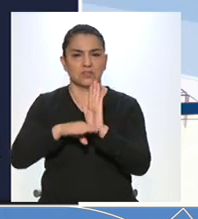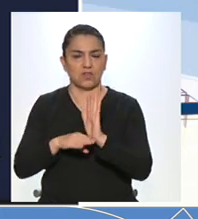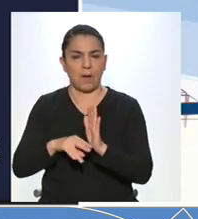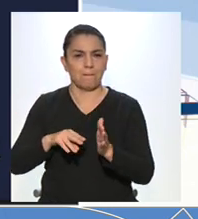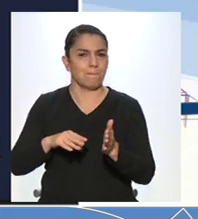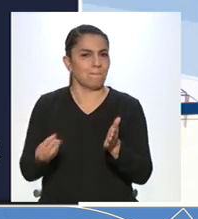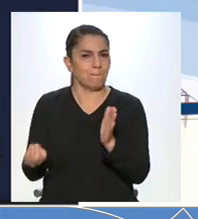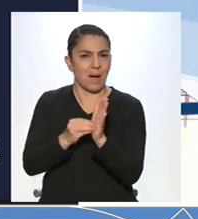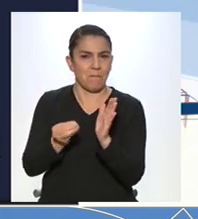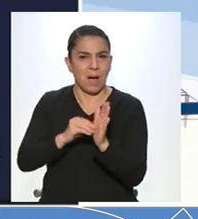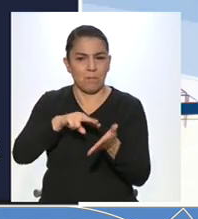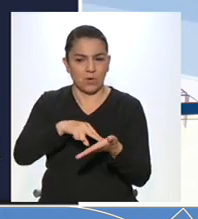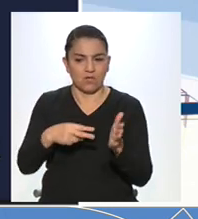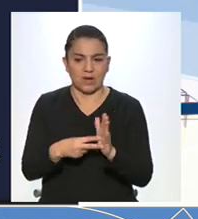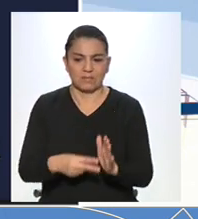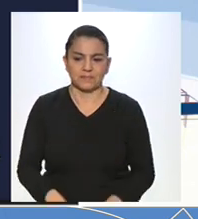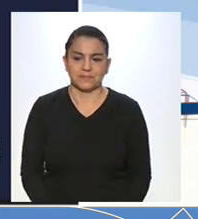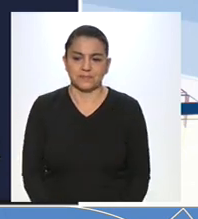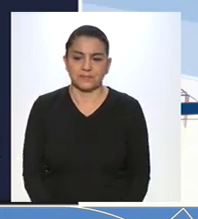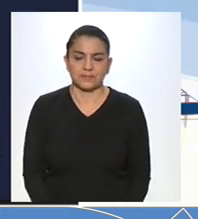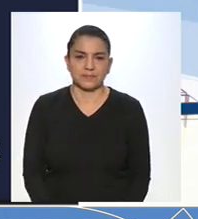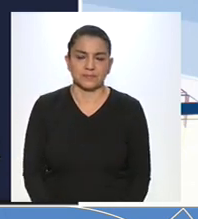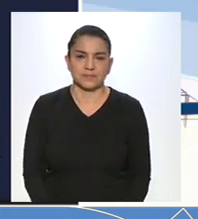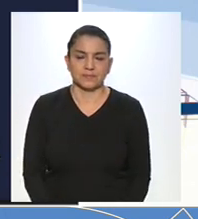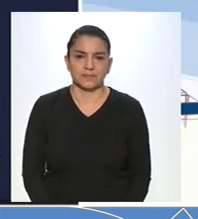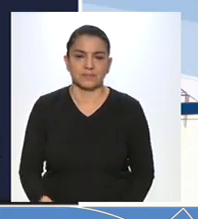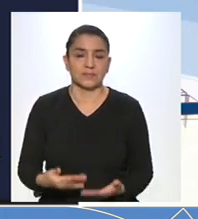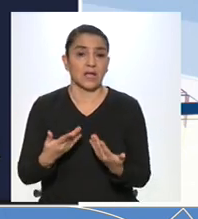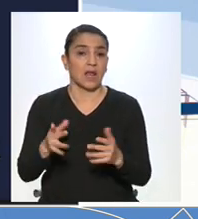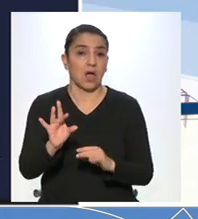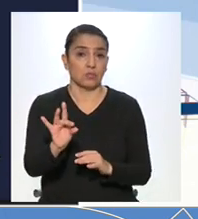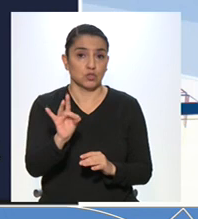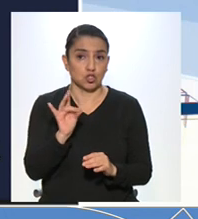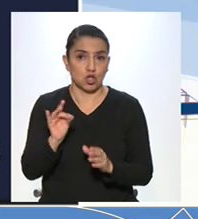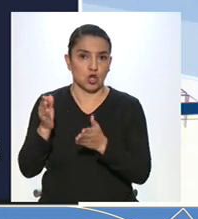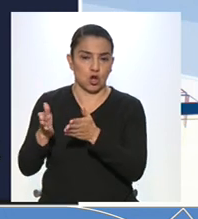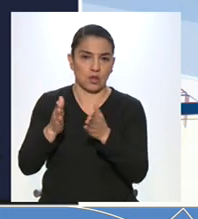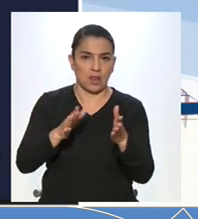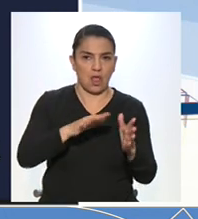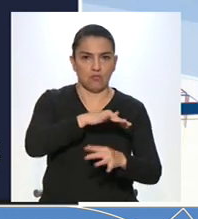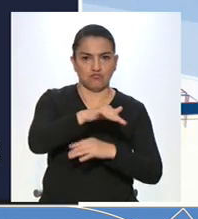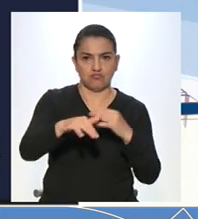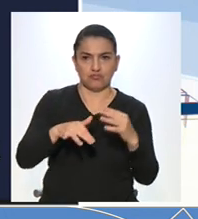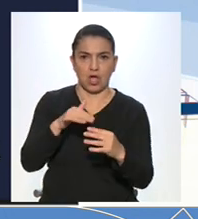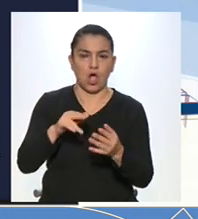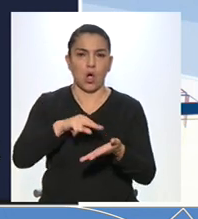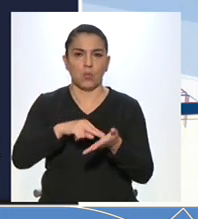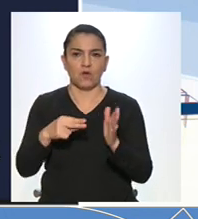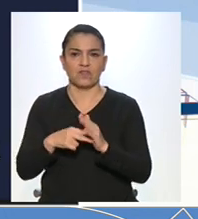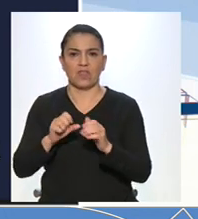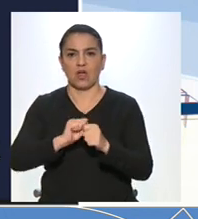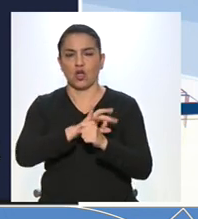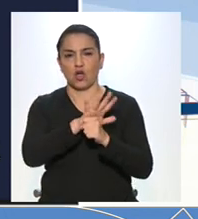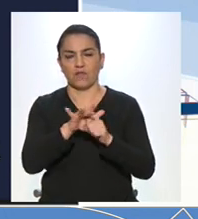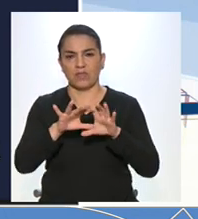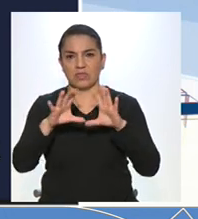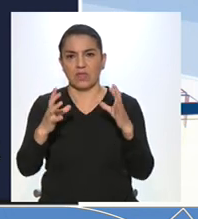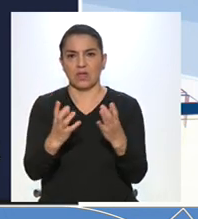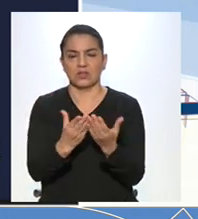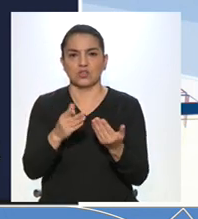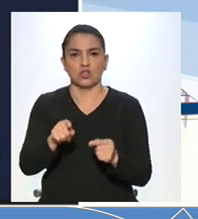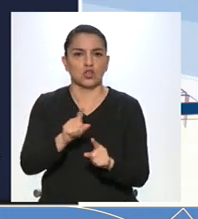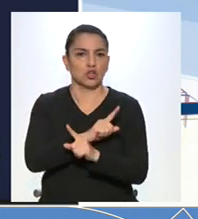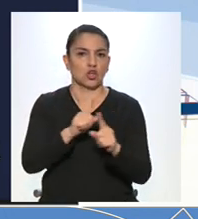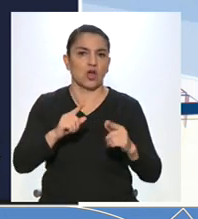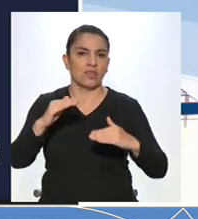a la economía. La opción entre una salida ordenada o tumultuosa de la crisis del COVID-19 no depende de factores